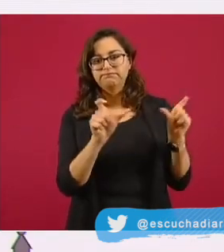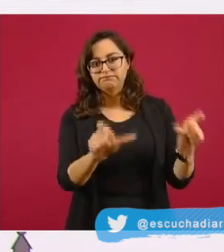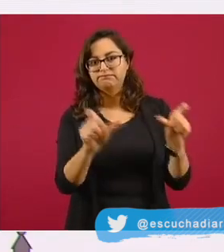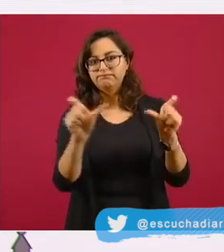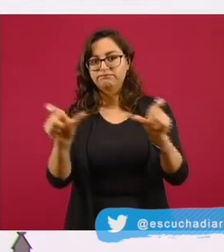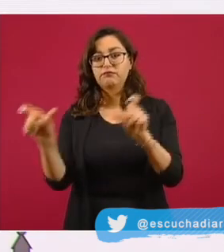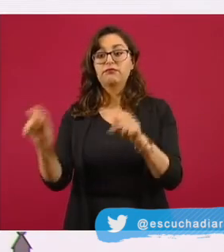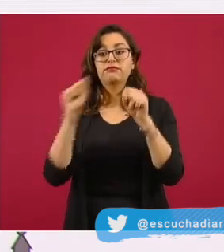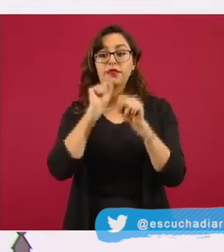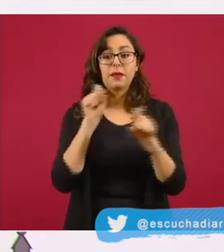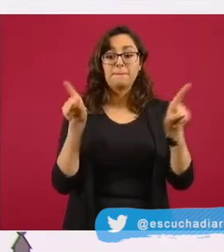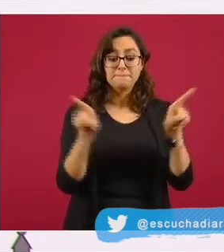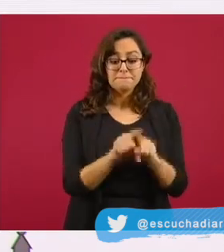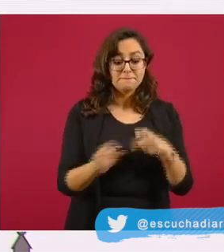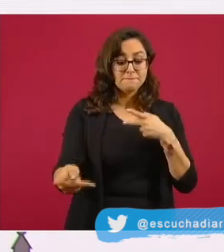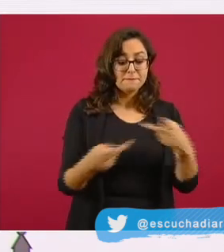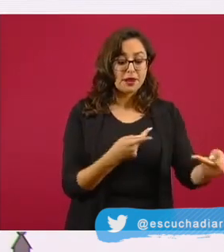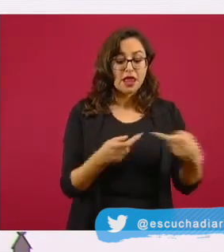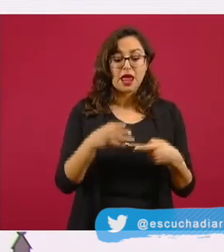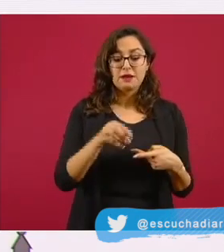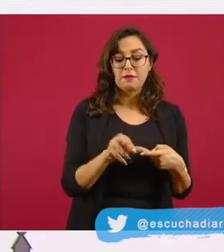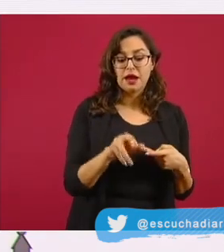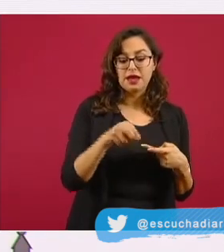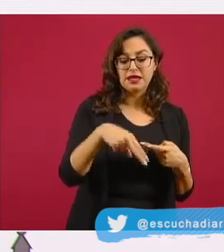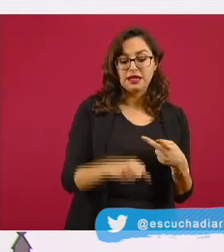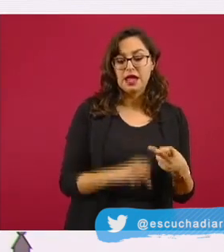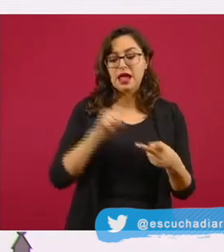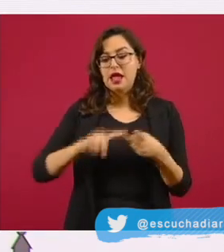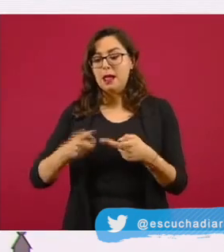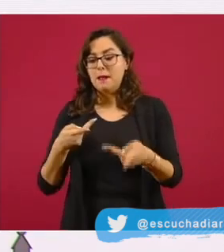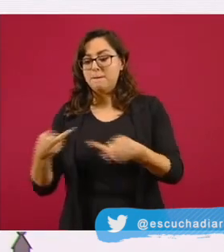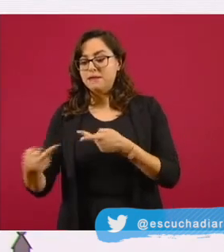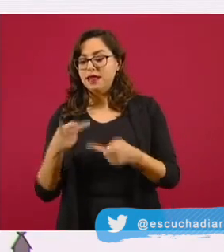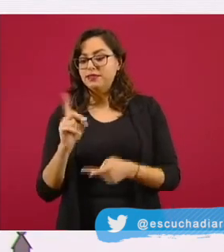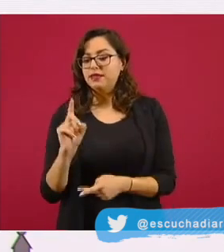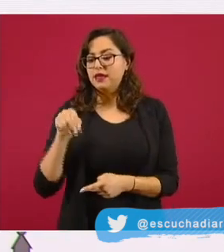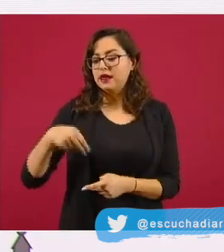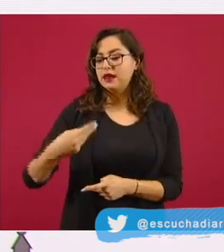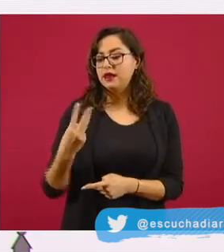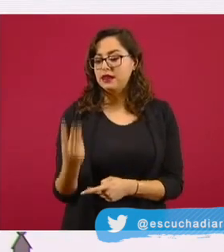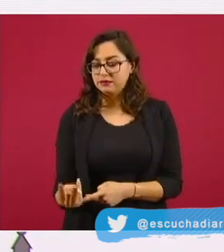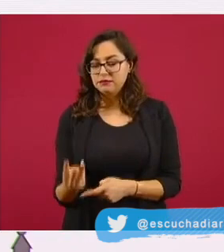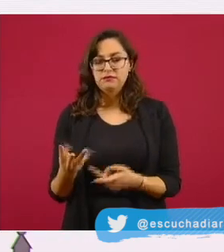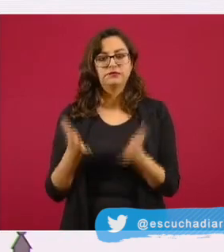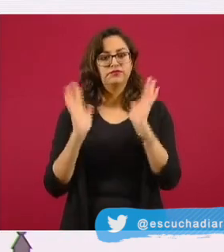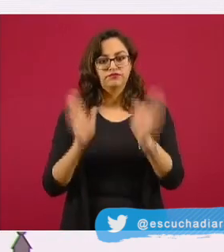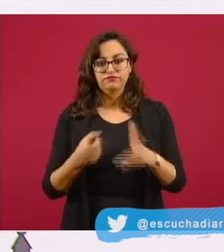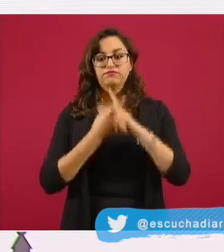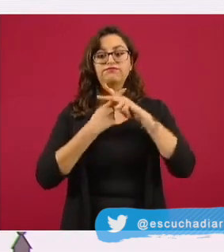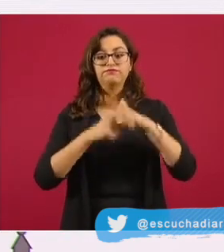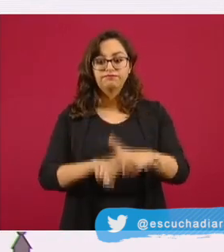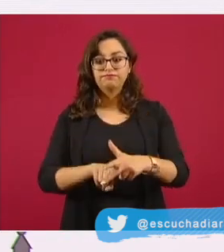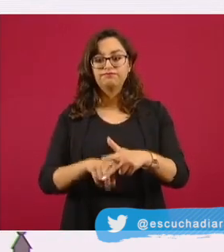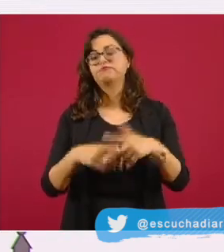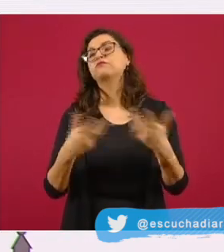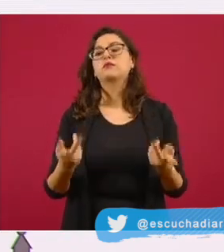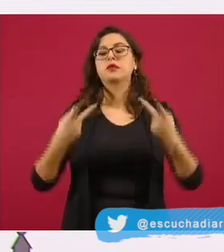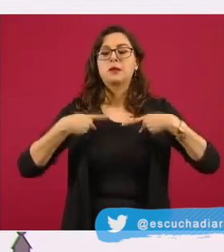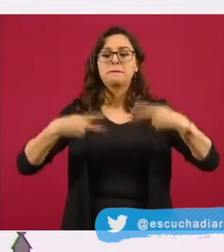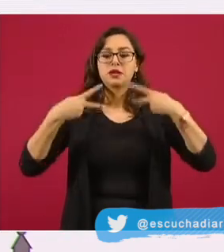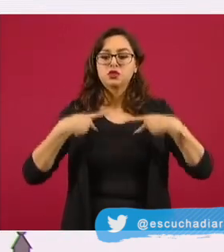los planes Marina y DN3, en auxilio a la población afectada por